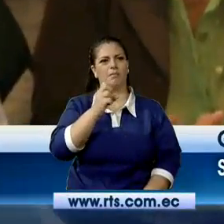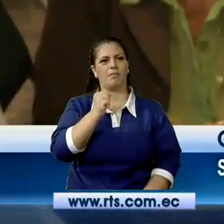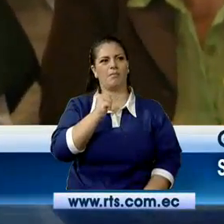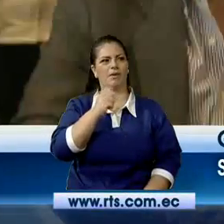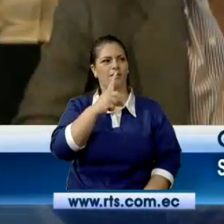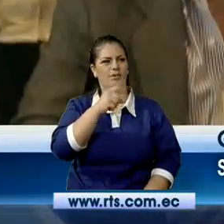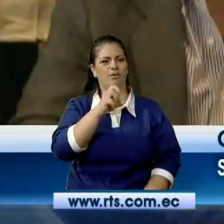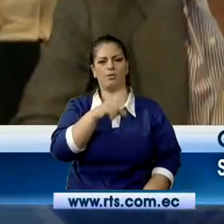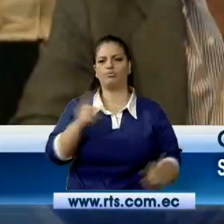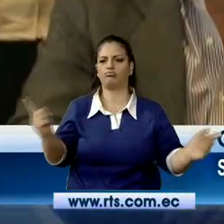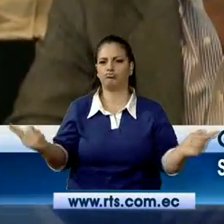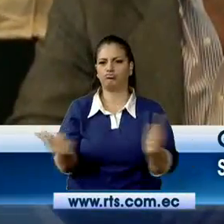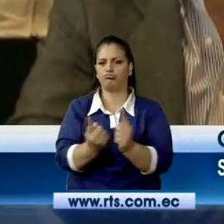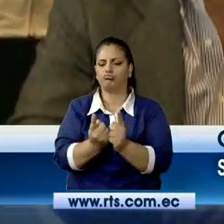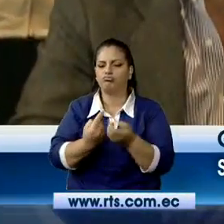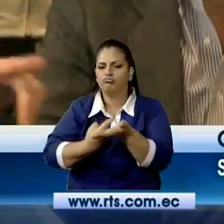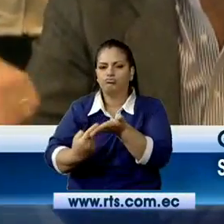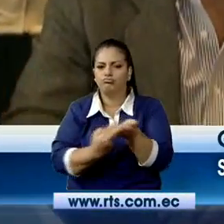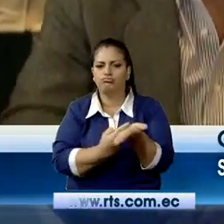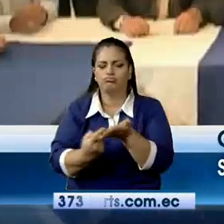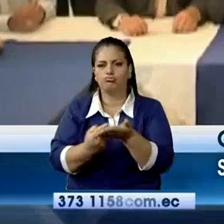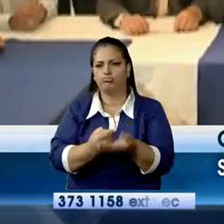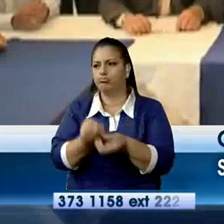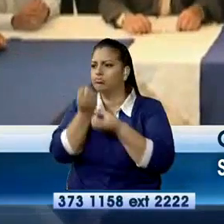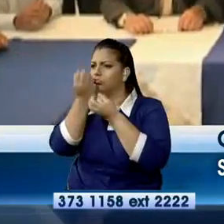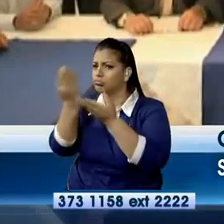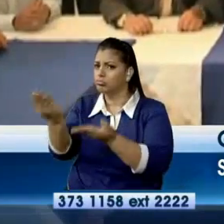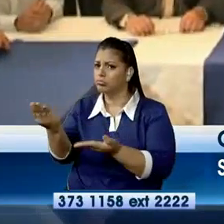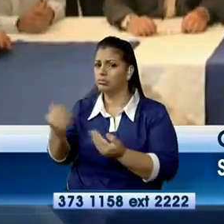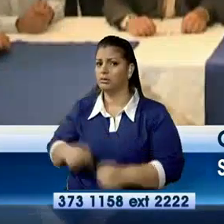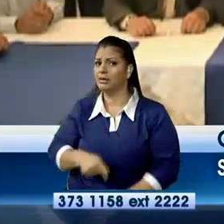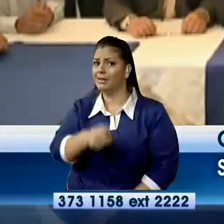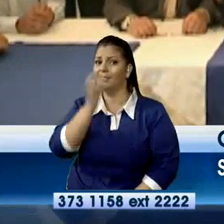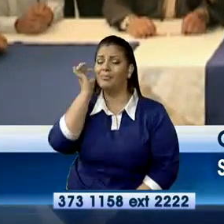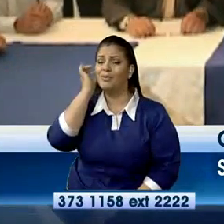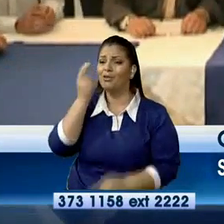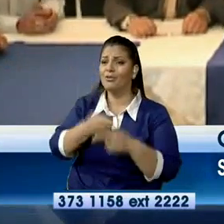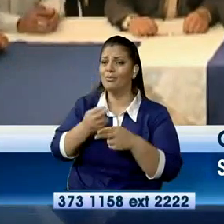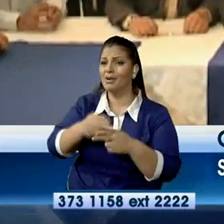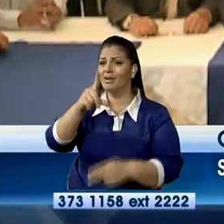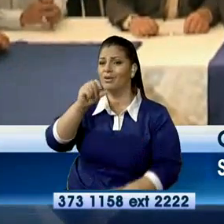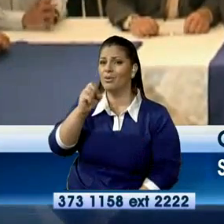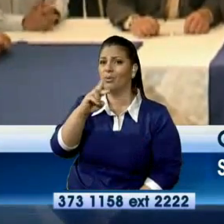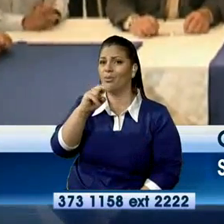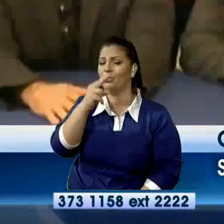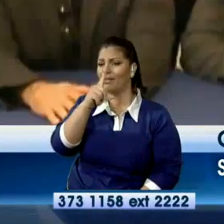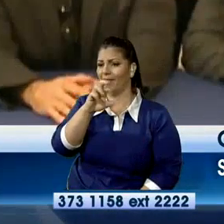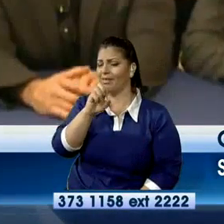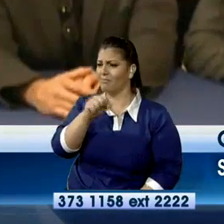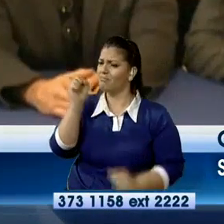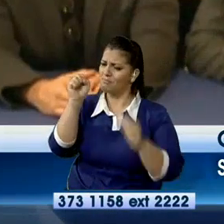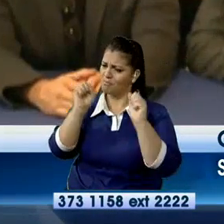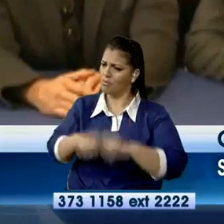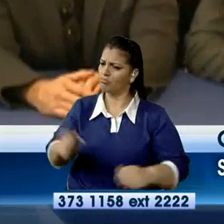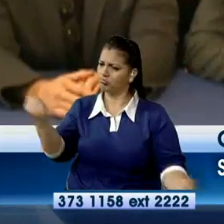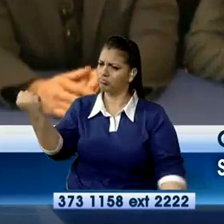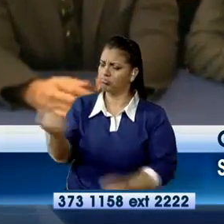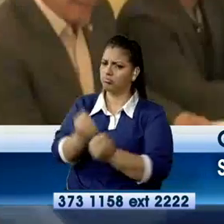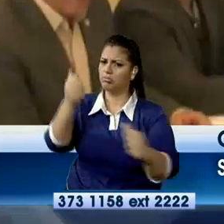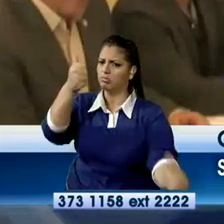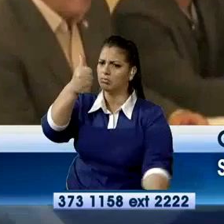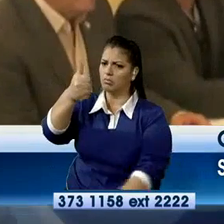Tibán como posible binomio de Guillermo Lasso, quien a su vez dijo que participará en todos los diálogos que sean